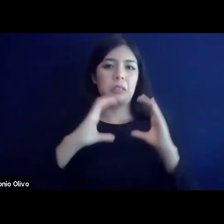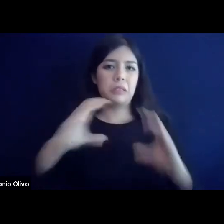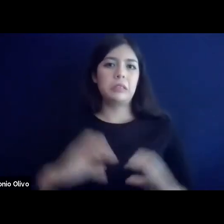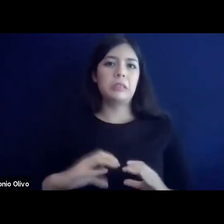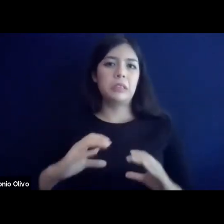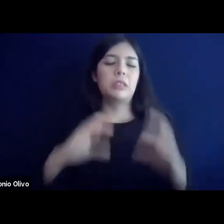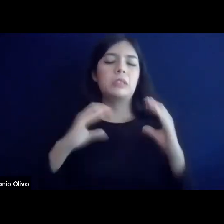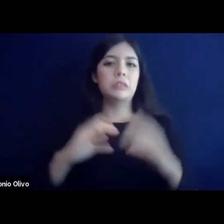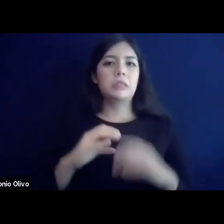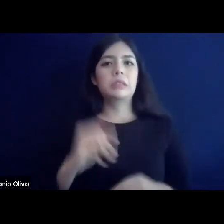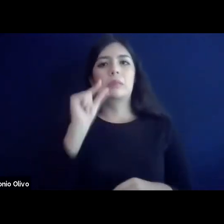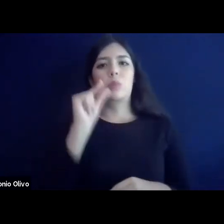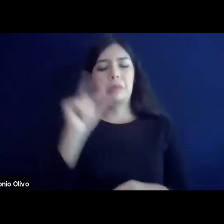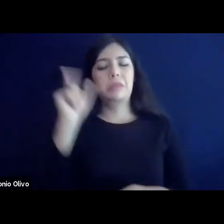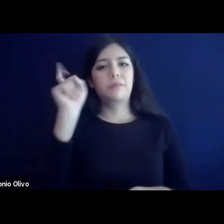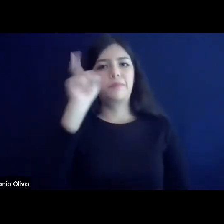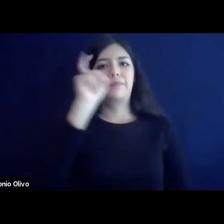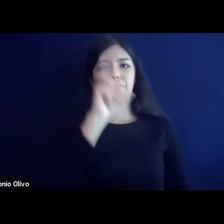discapacidad.